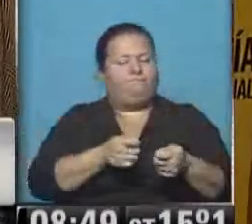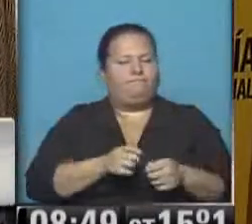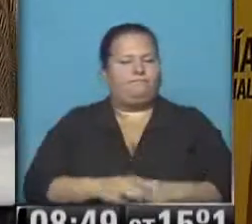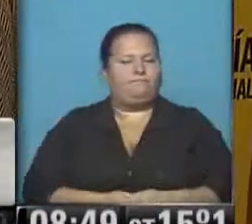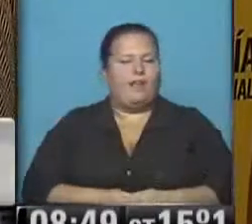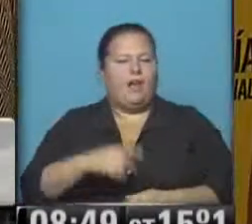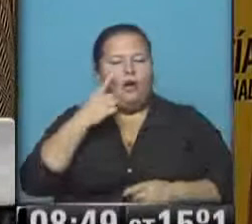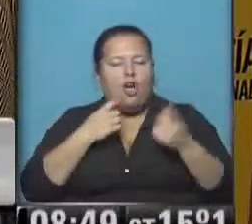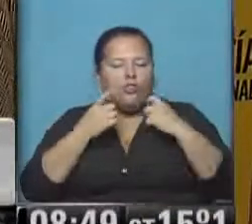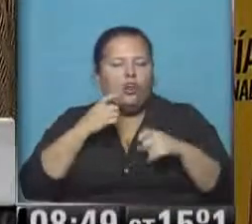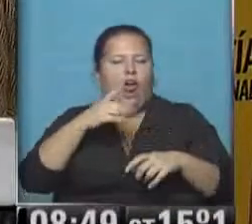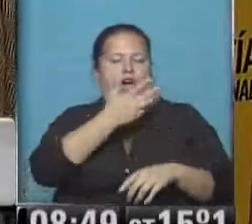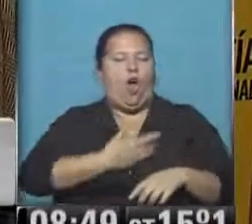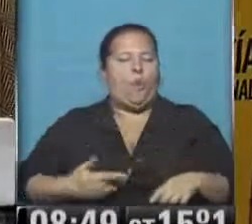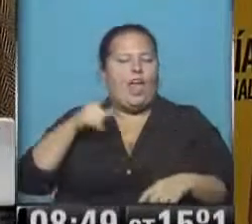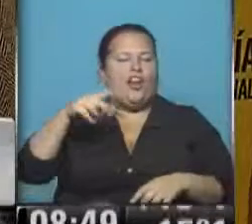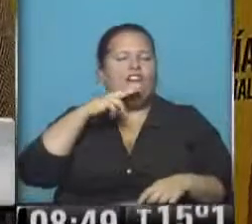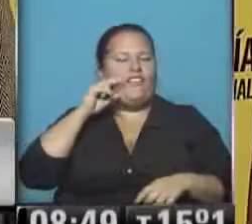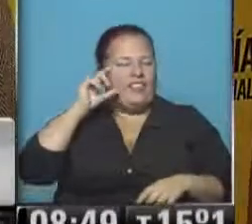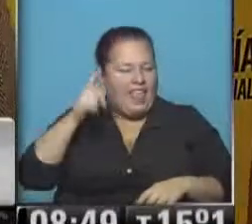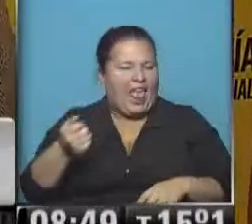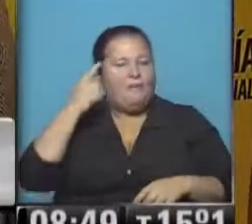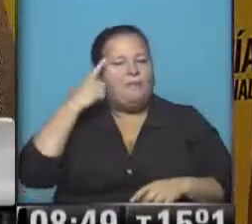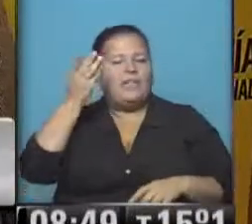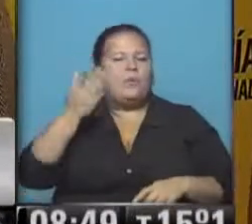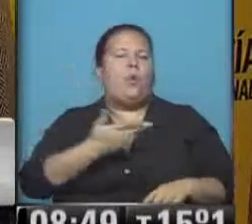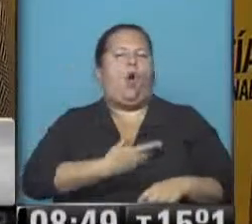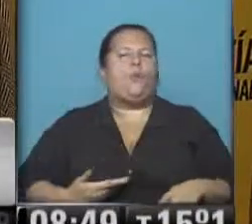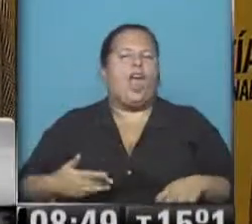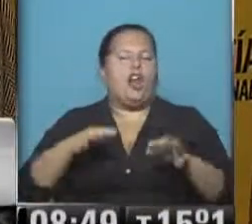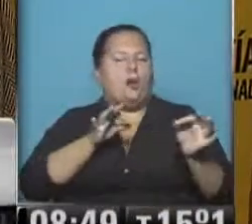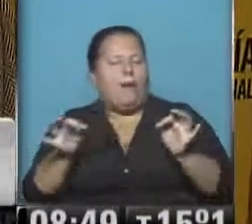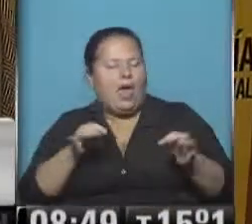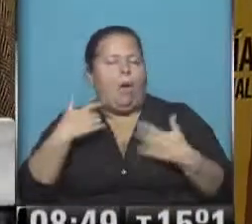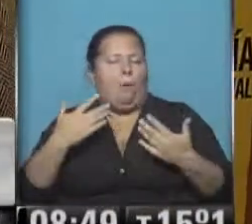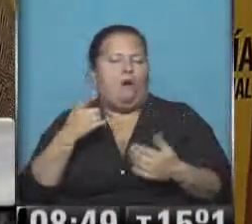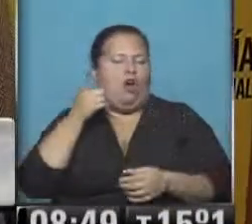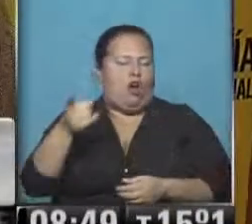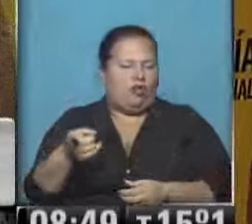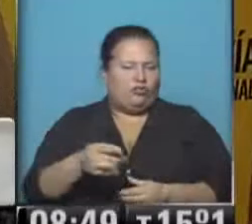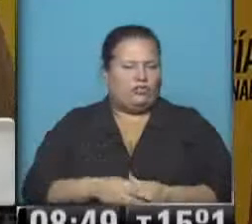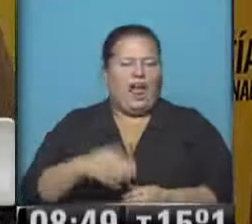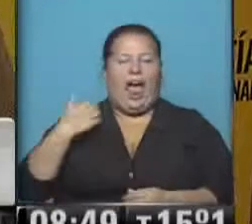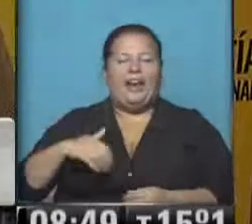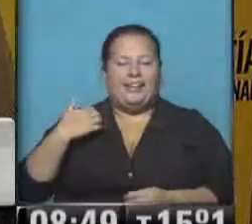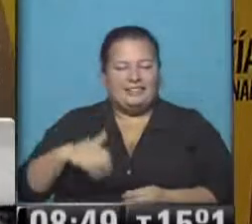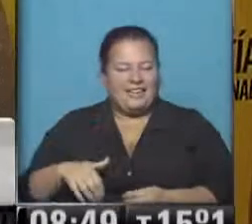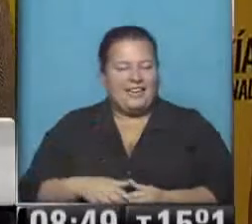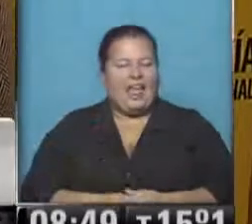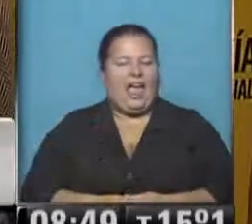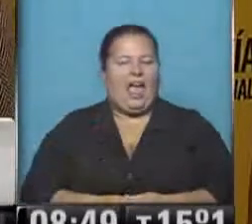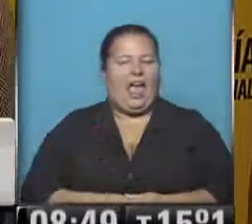resguardar al gobierno de videla con el criterio de que era un gobierno moderado que por ahí evitaba que en la argentina sucedieran